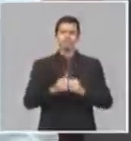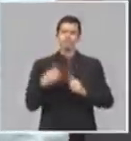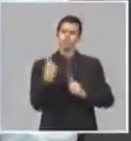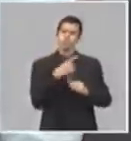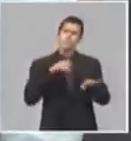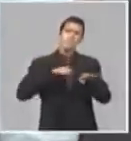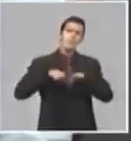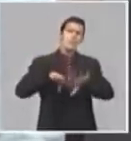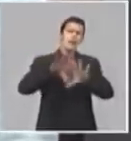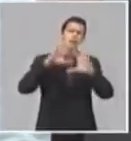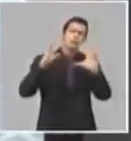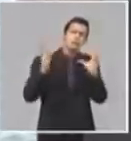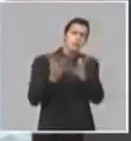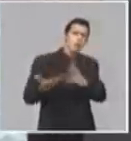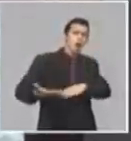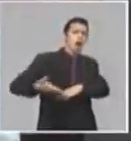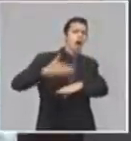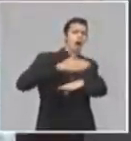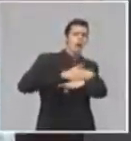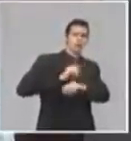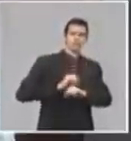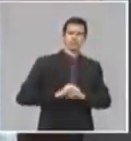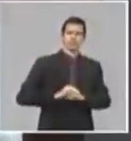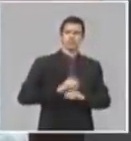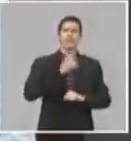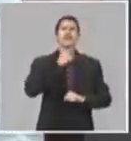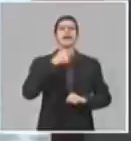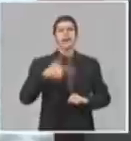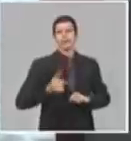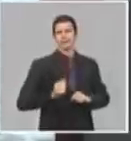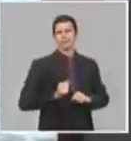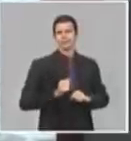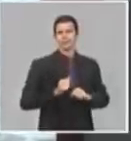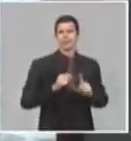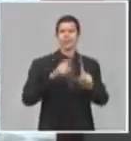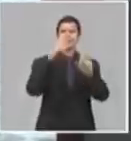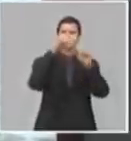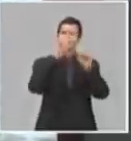posibles. Cada tema es un sector de fuego.